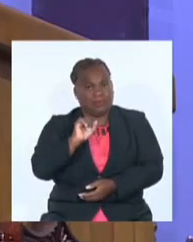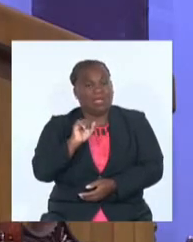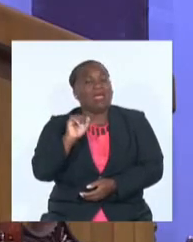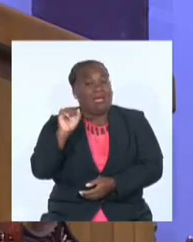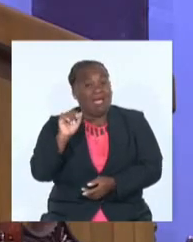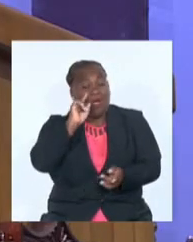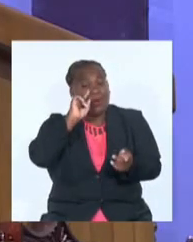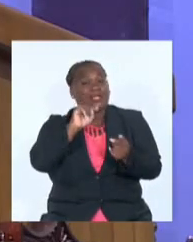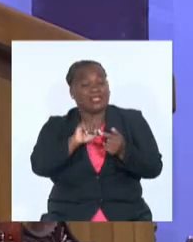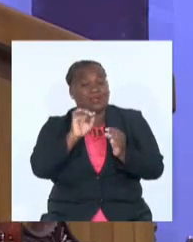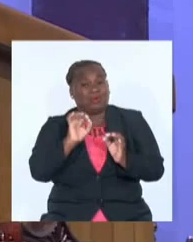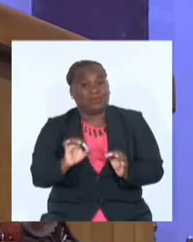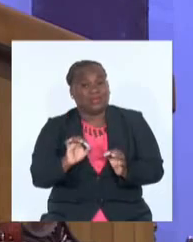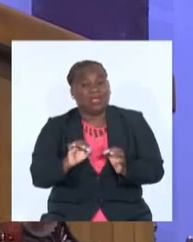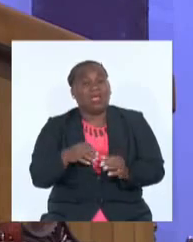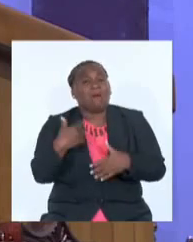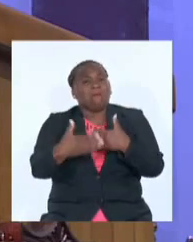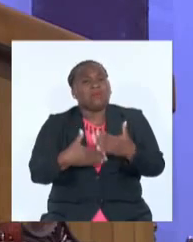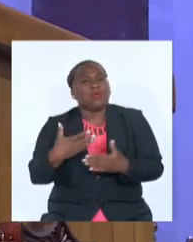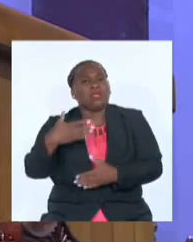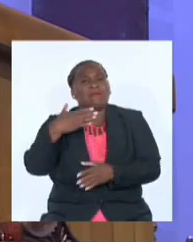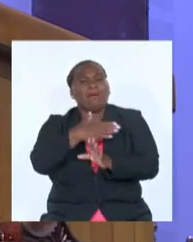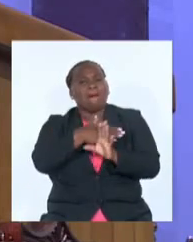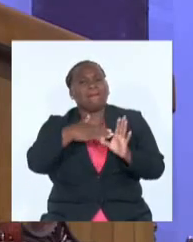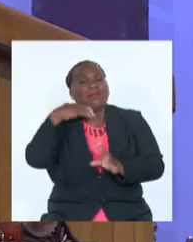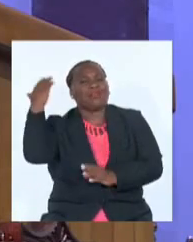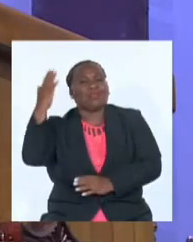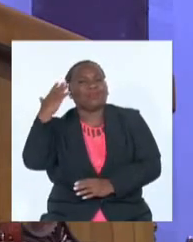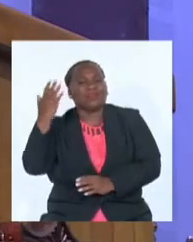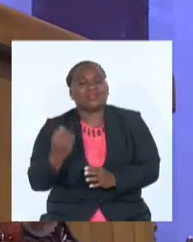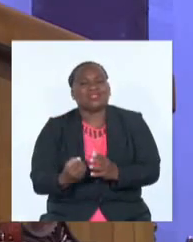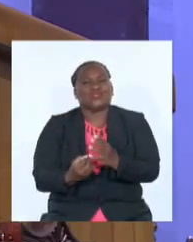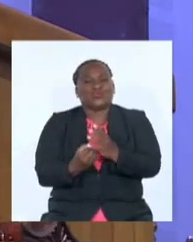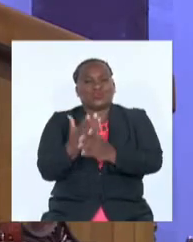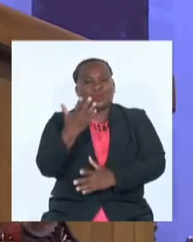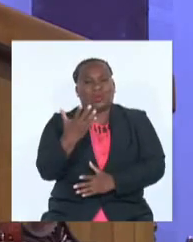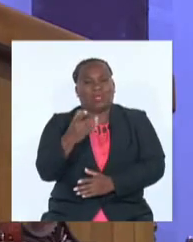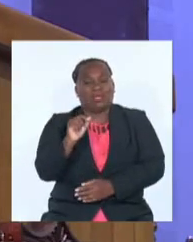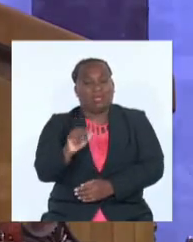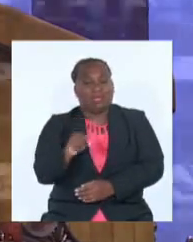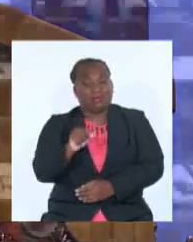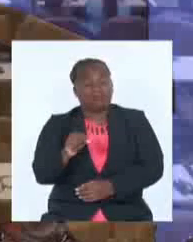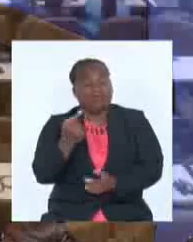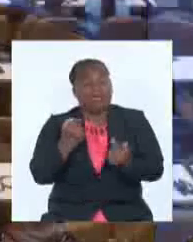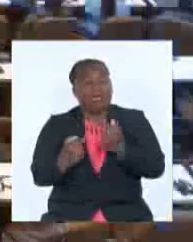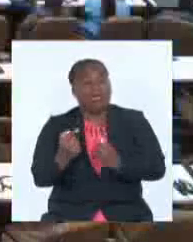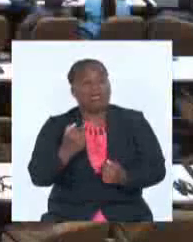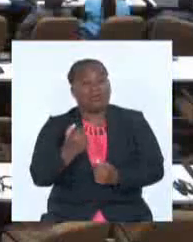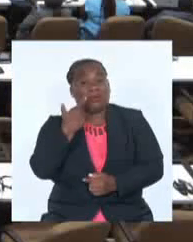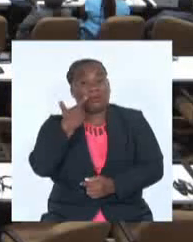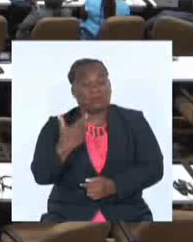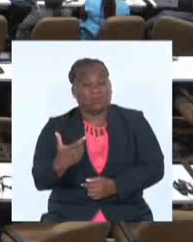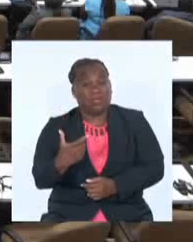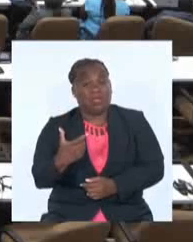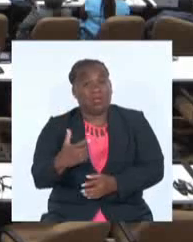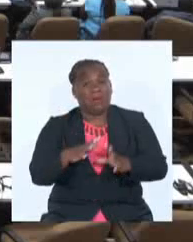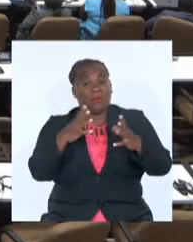La crisis climática surge como uno de los desafíos mundiales